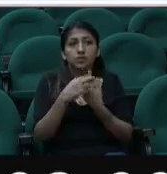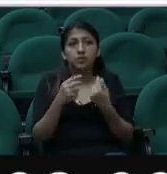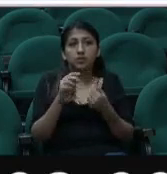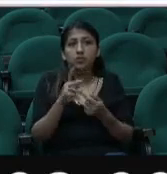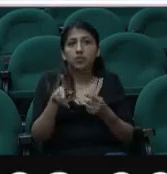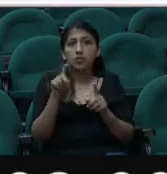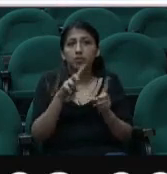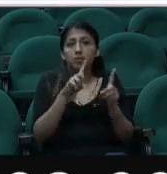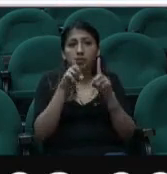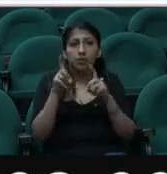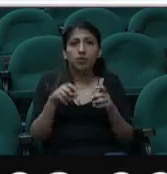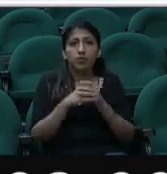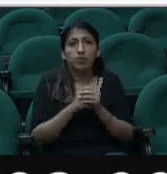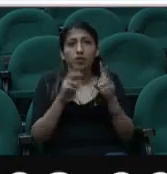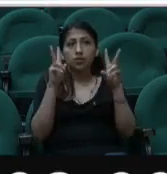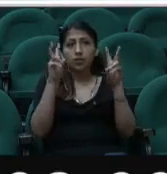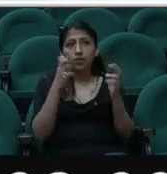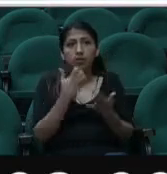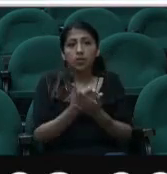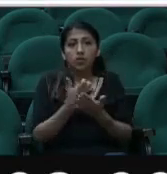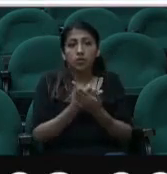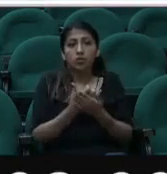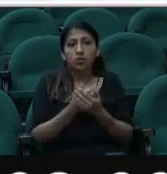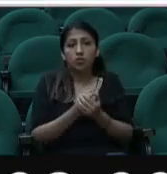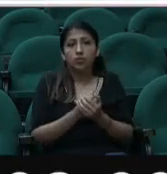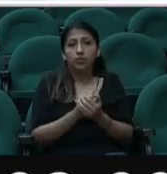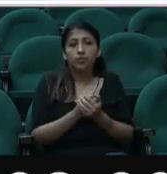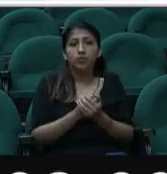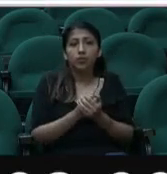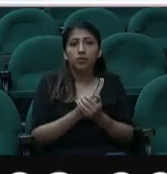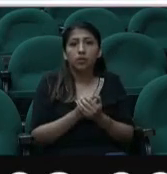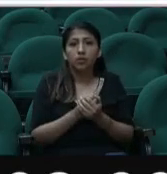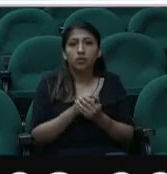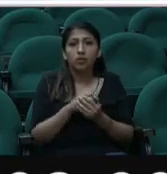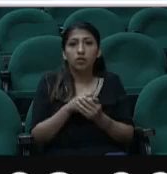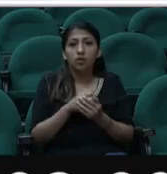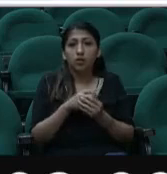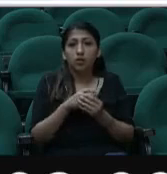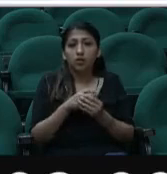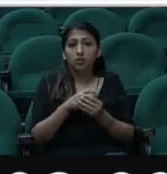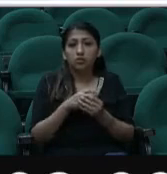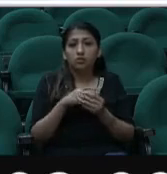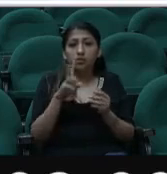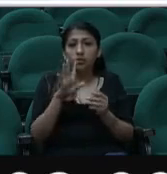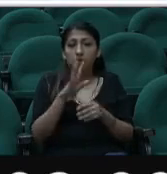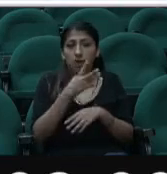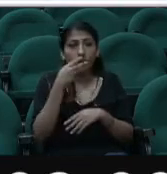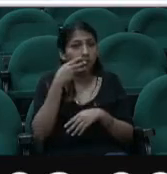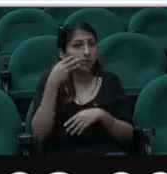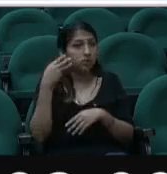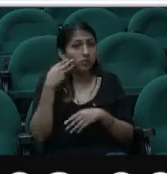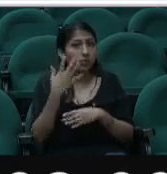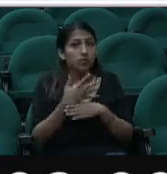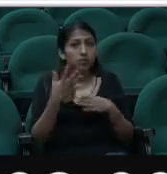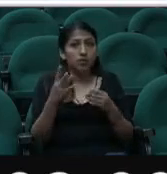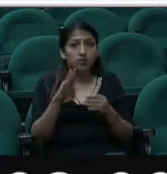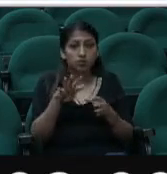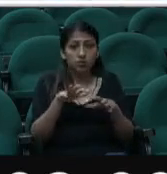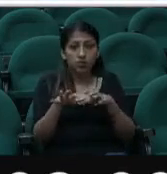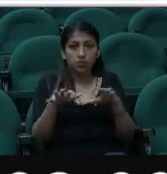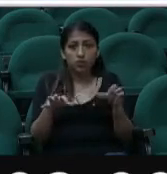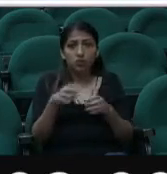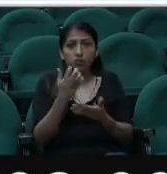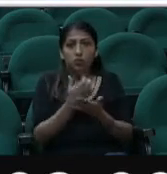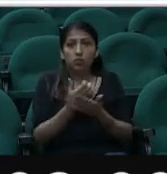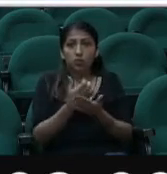usted la pregunta en el tema de economía candidato tomando en consideración que en la región amazónica la mayor parte del movimiento económico